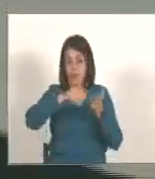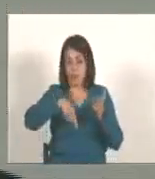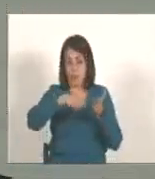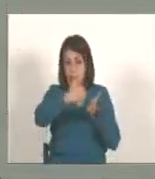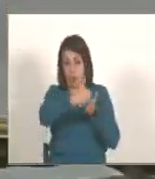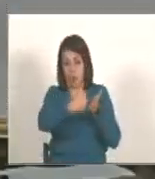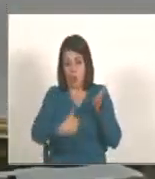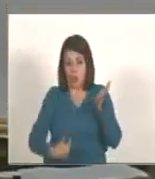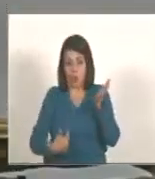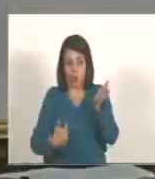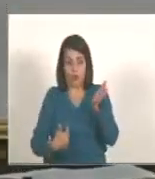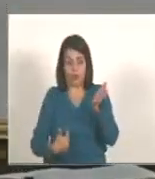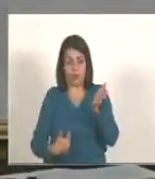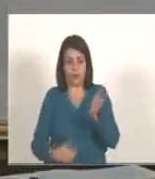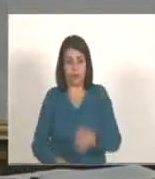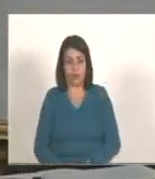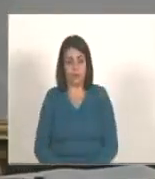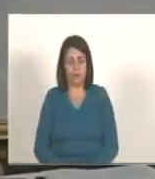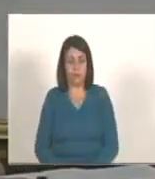papel,